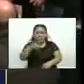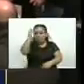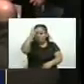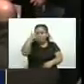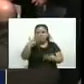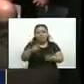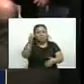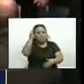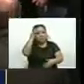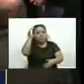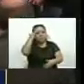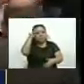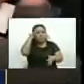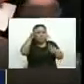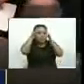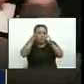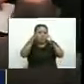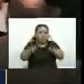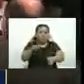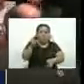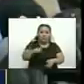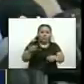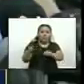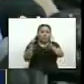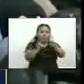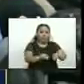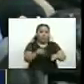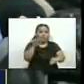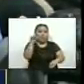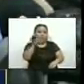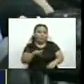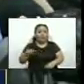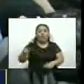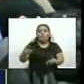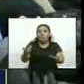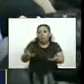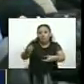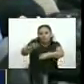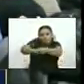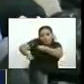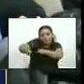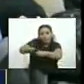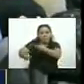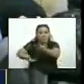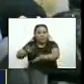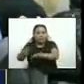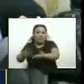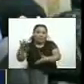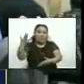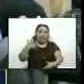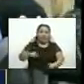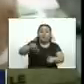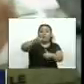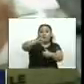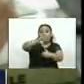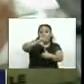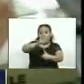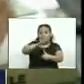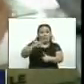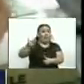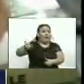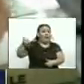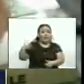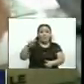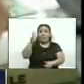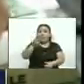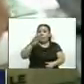seguro que el acuerdo pasará también en este pleno. El T-MEC reemplaza el Tratado de Libre Comercio de América del Norte de 25 años